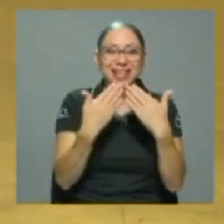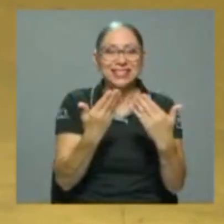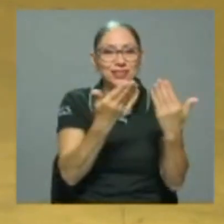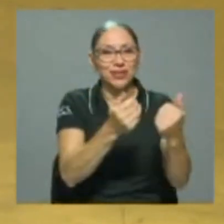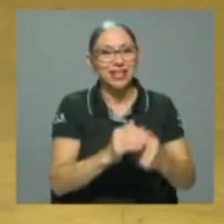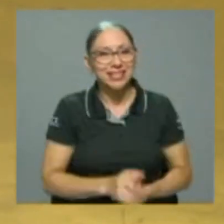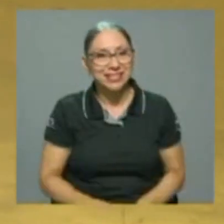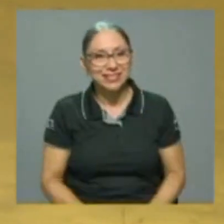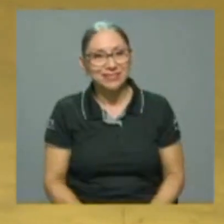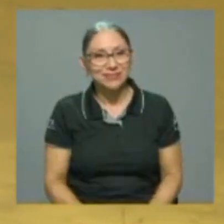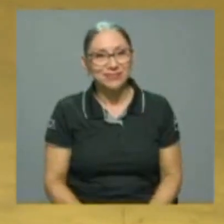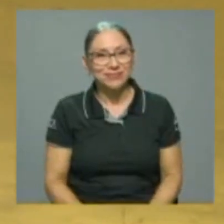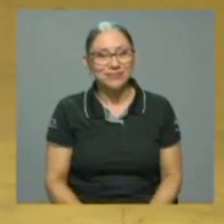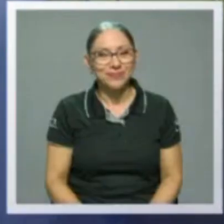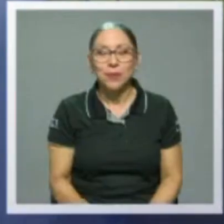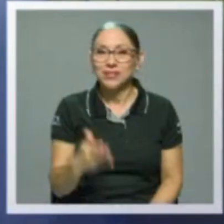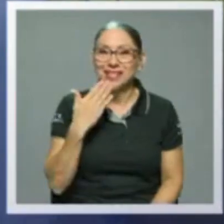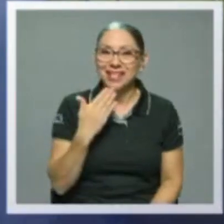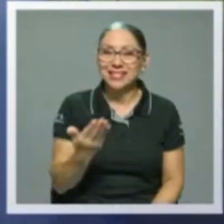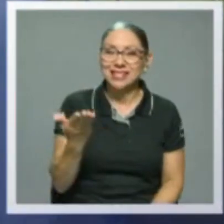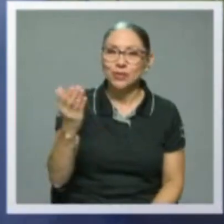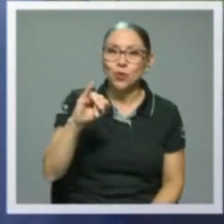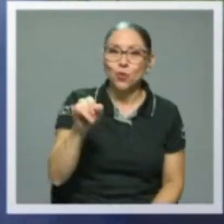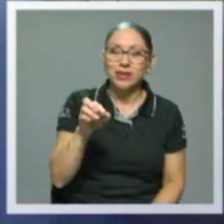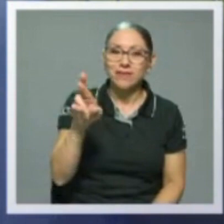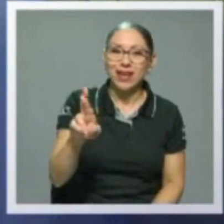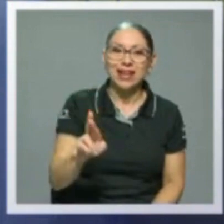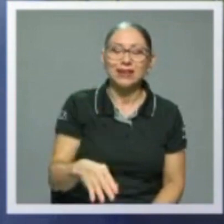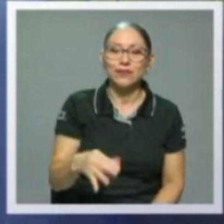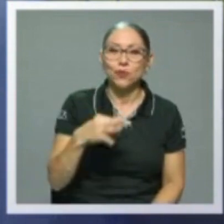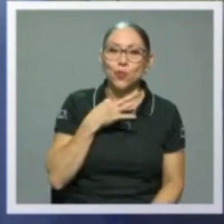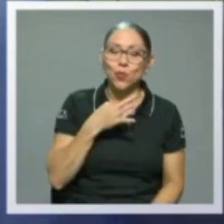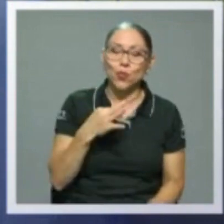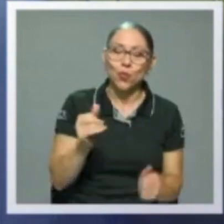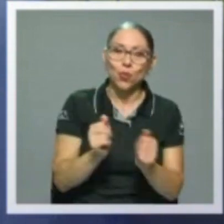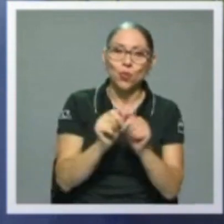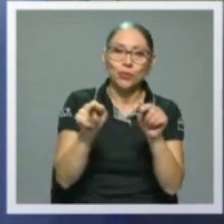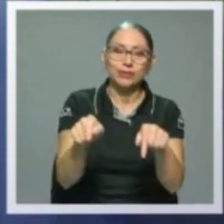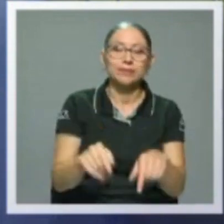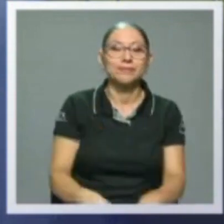Denis. Muchas gracias, don Juan Rafael. Un placer haber estado